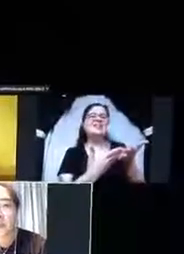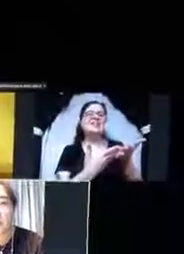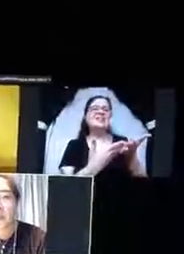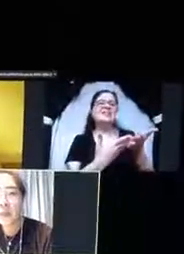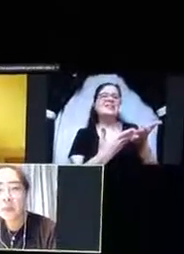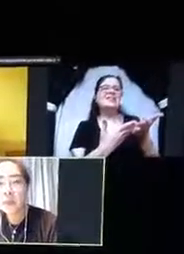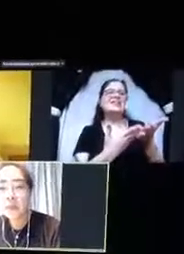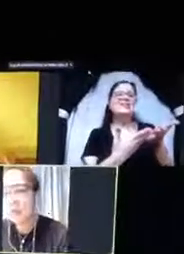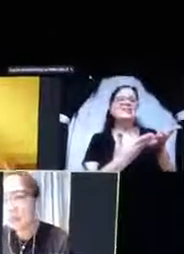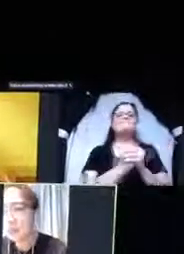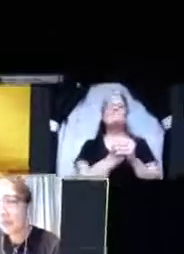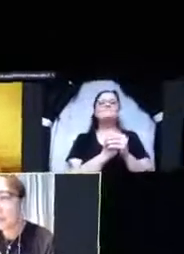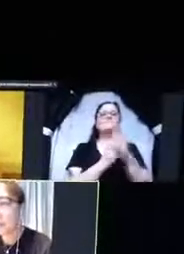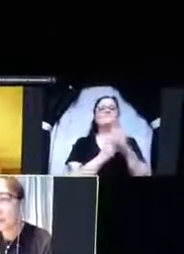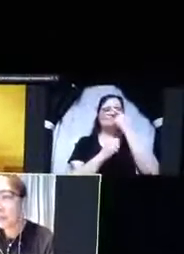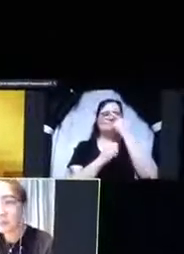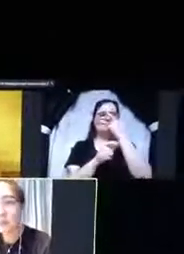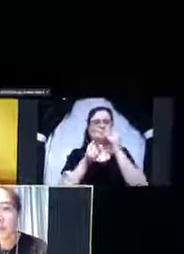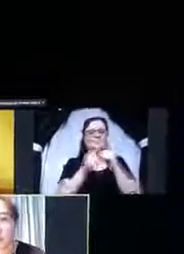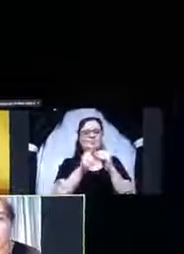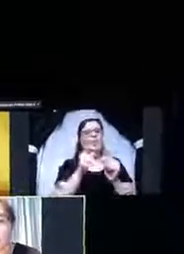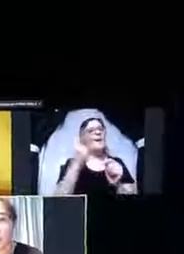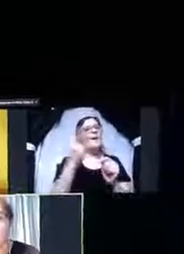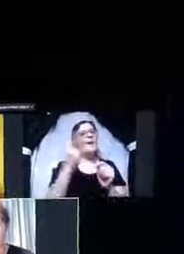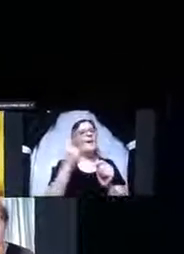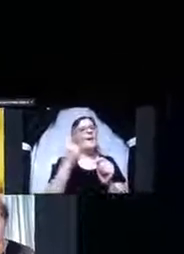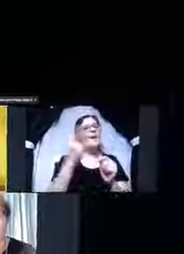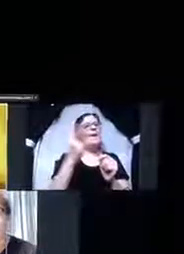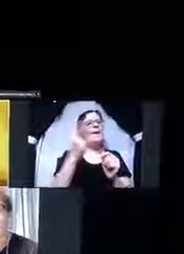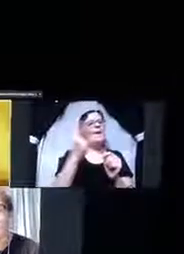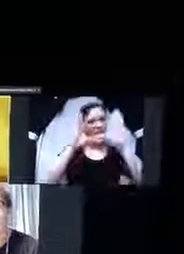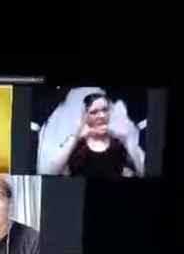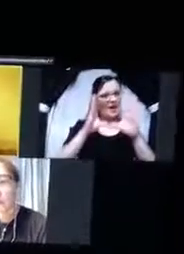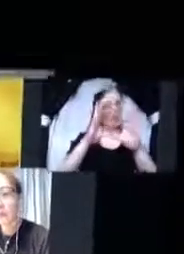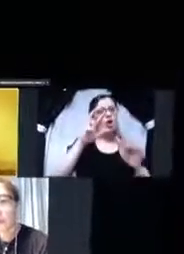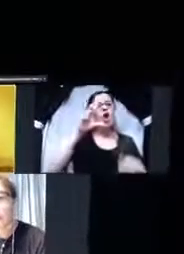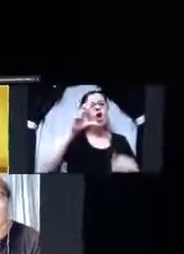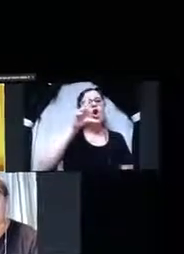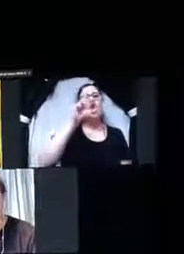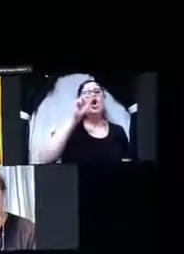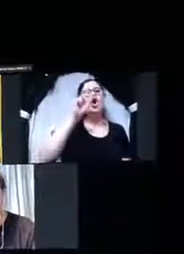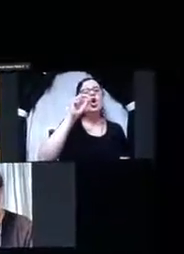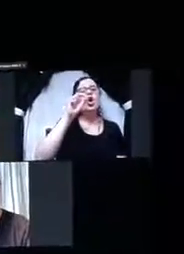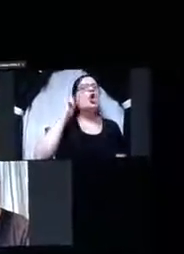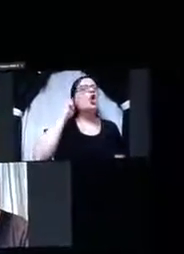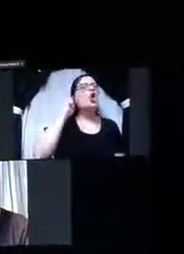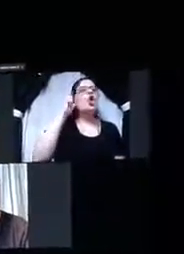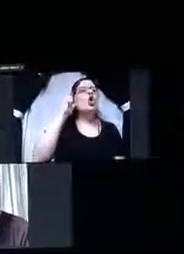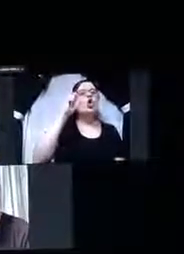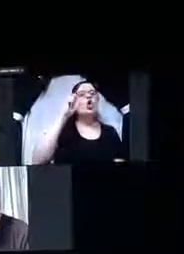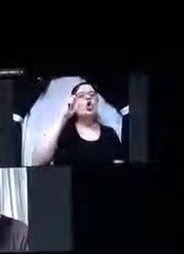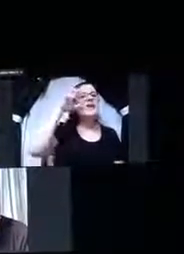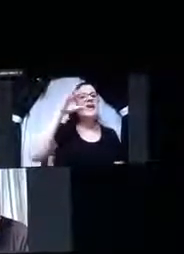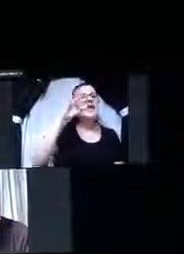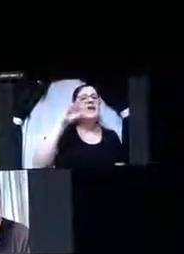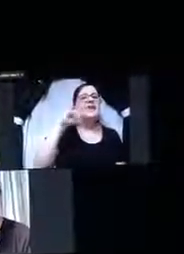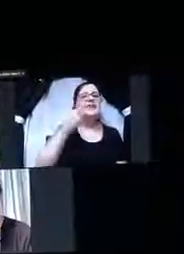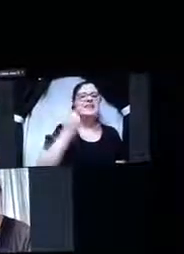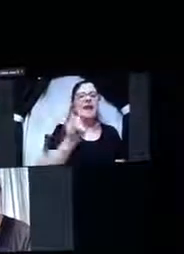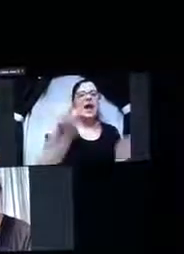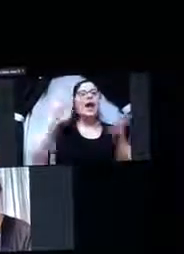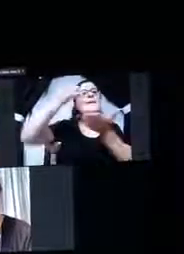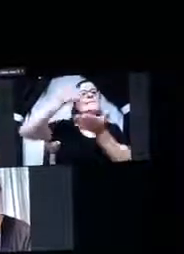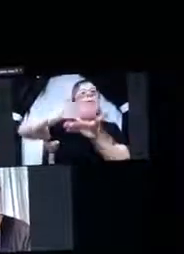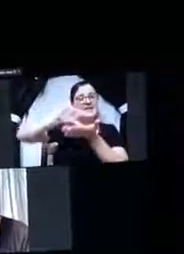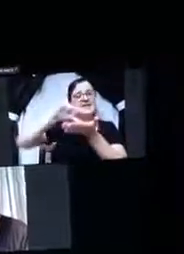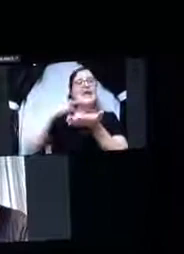Claro, esa aclaración. Logopedia en España, en el país de España,